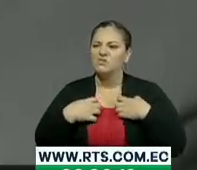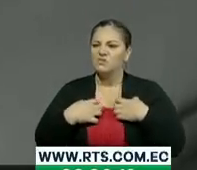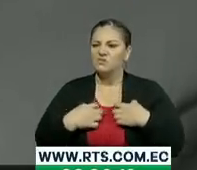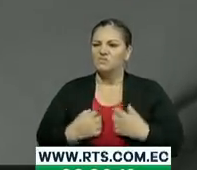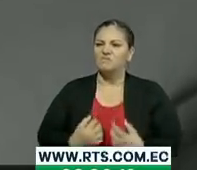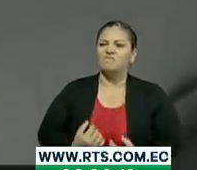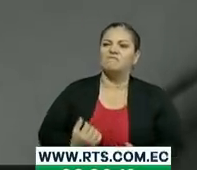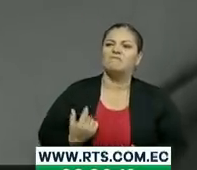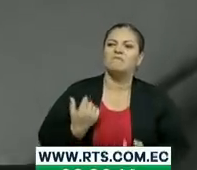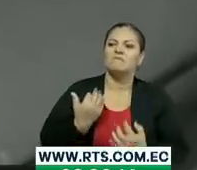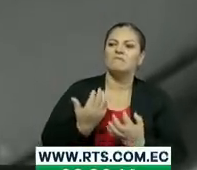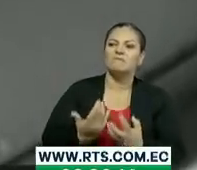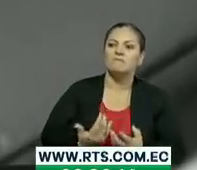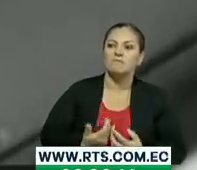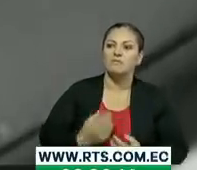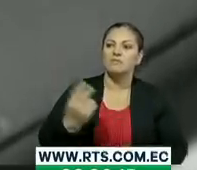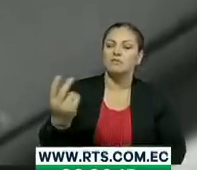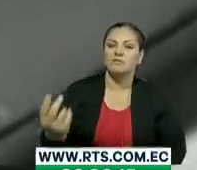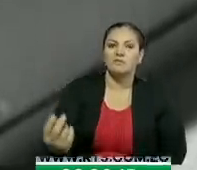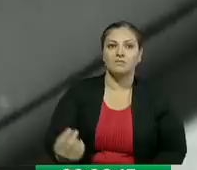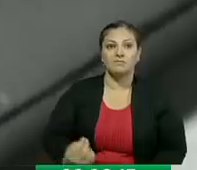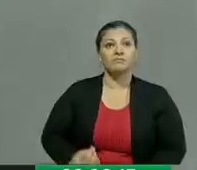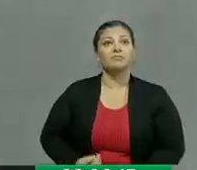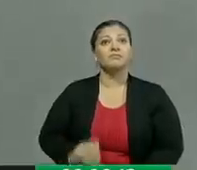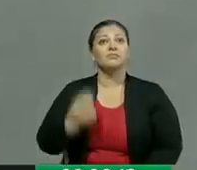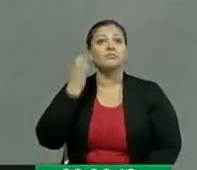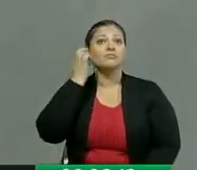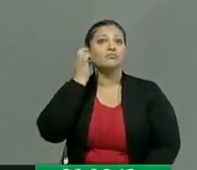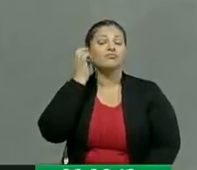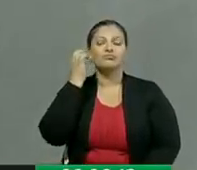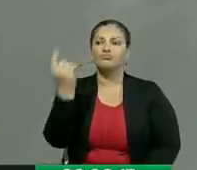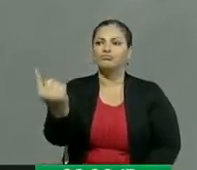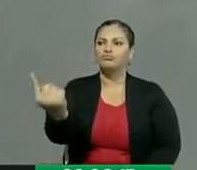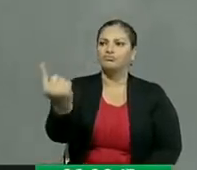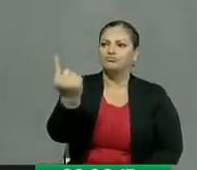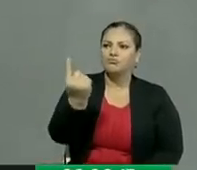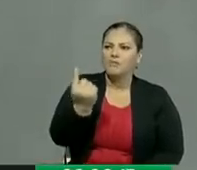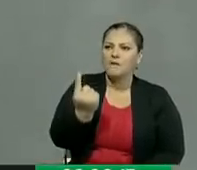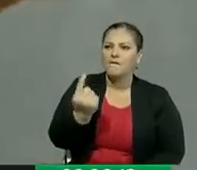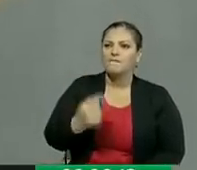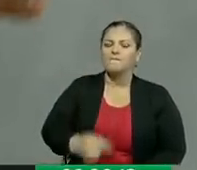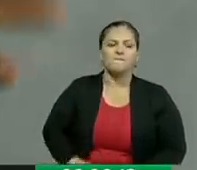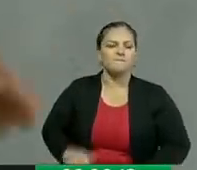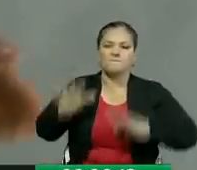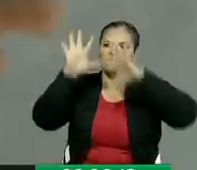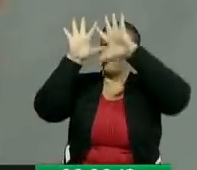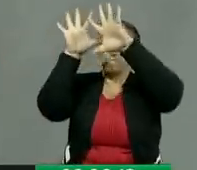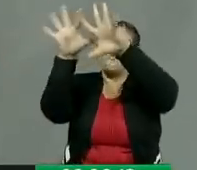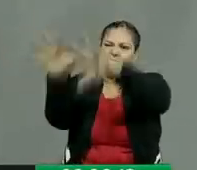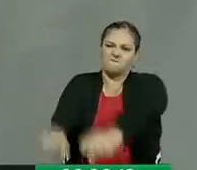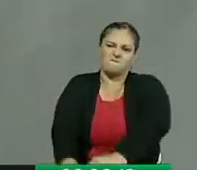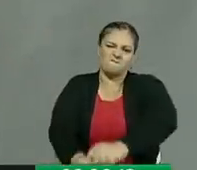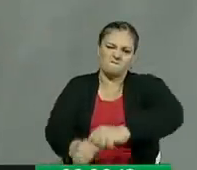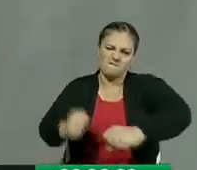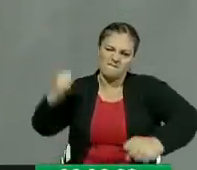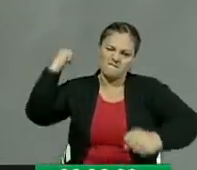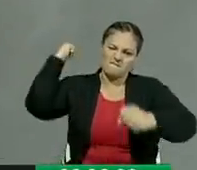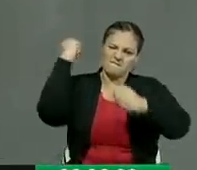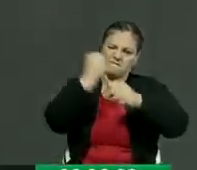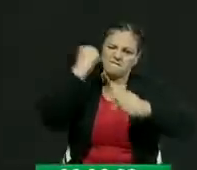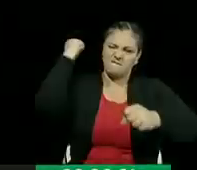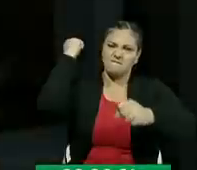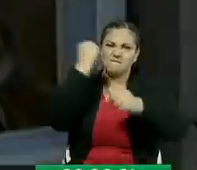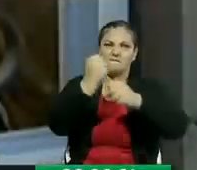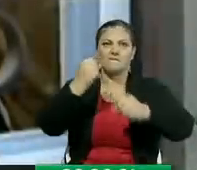de la mujer. Que la chica salió a pedir nada más ayuda y que le cojan los bebés, y ahí la mandaron a ver a